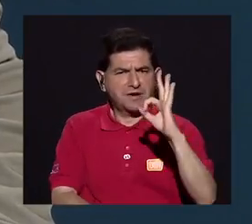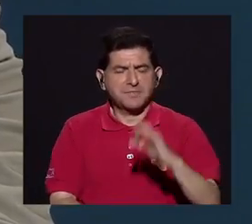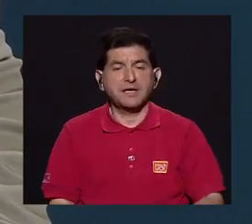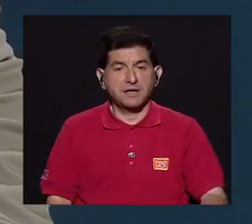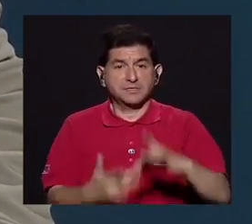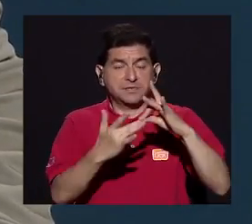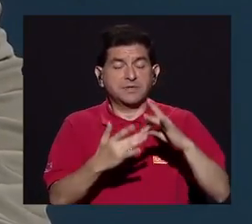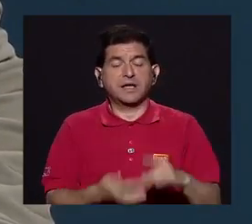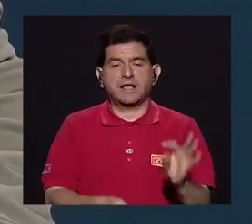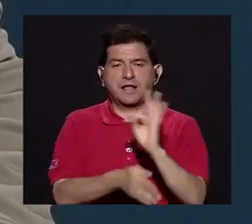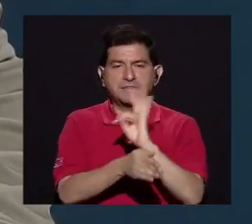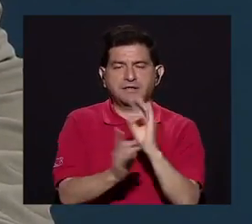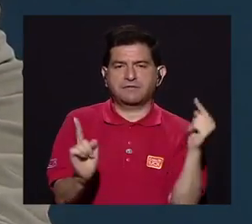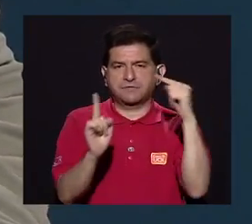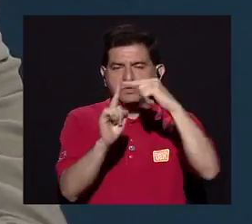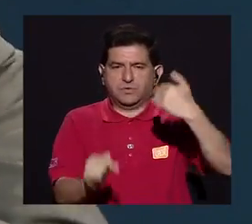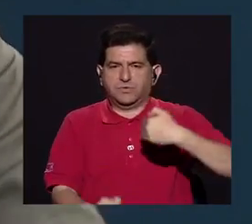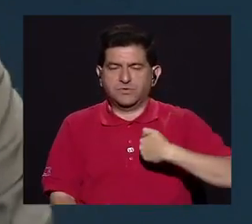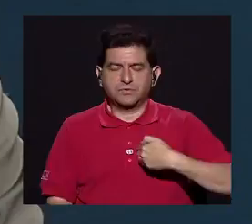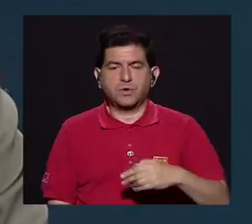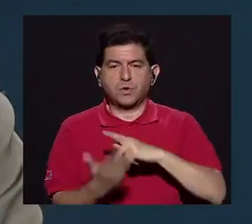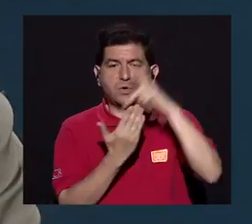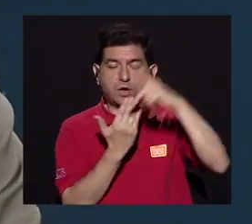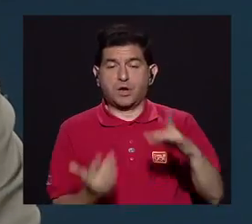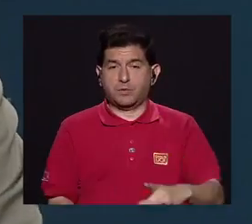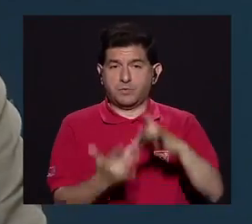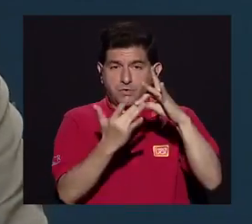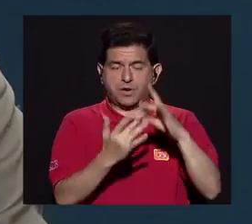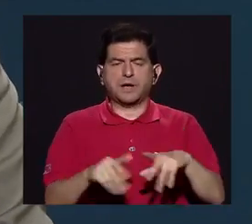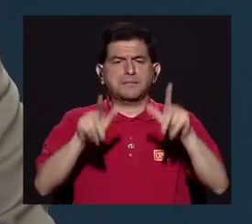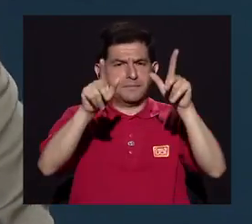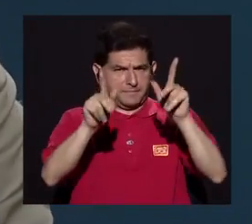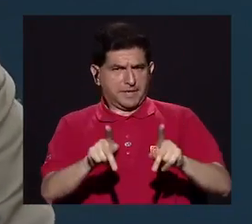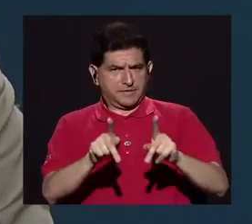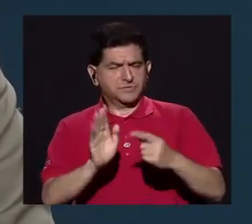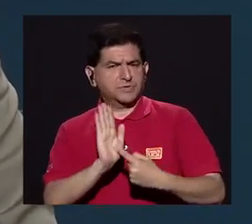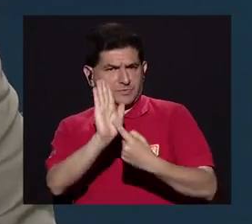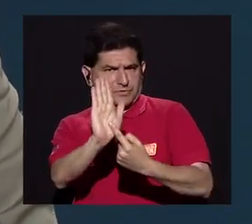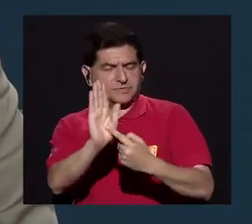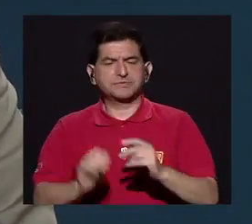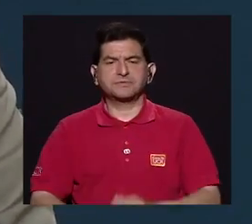y hacer sobre todo televisión con sentido. En este especial les traigo a un personaje